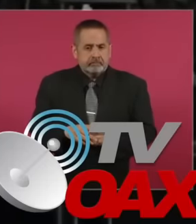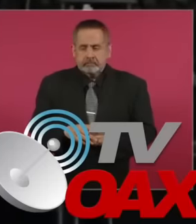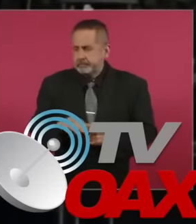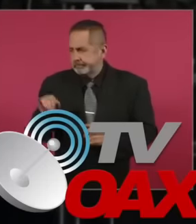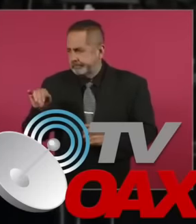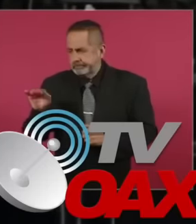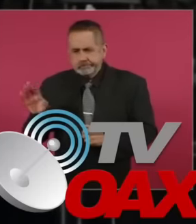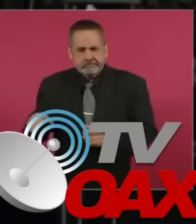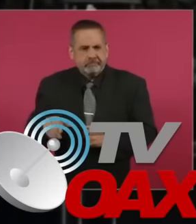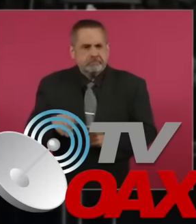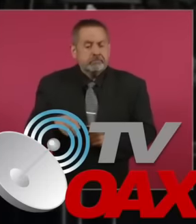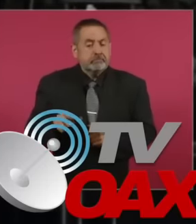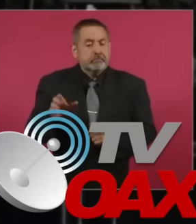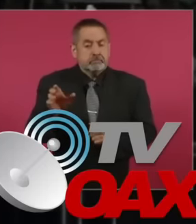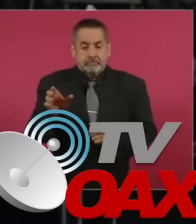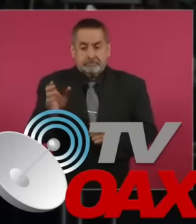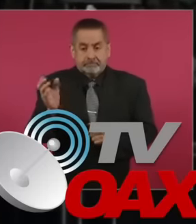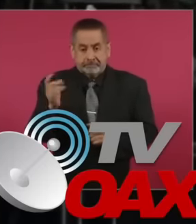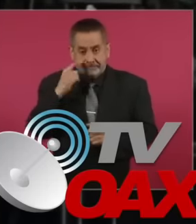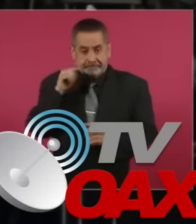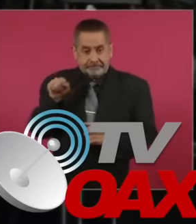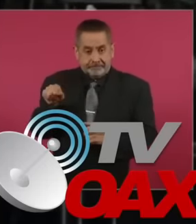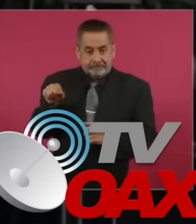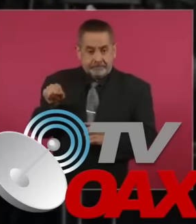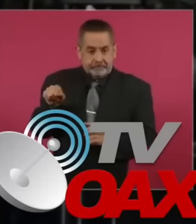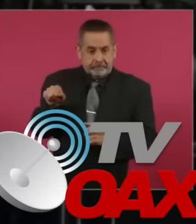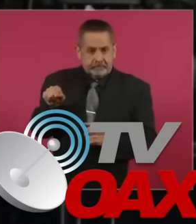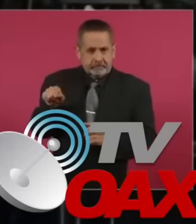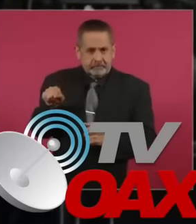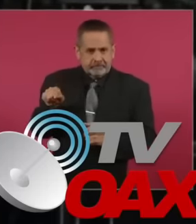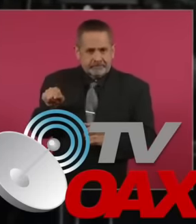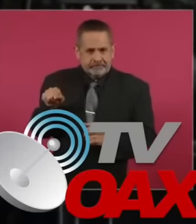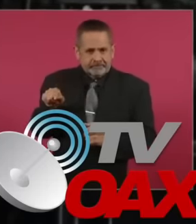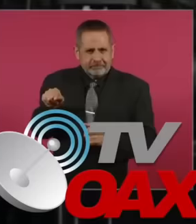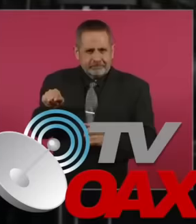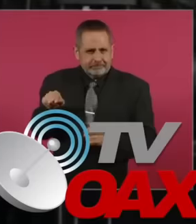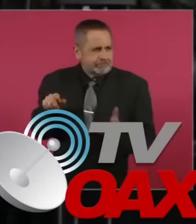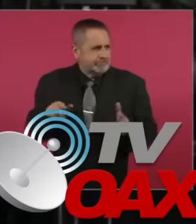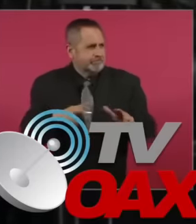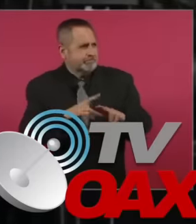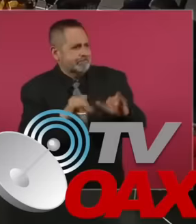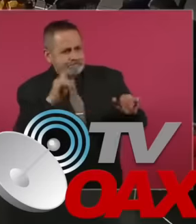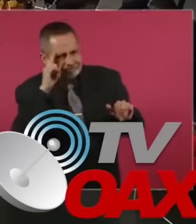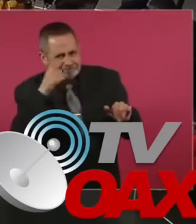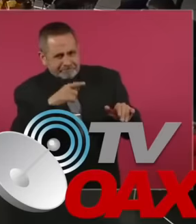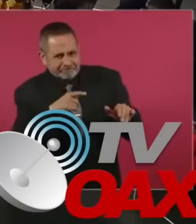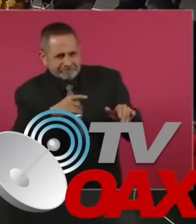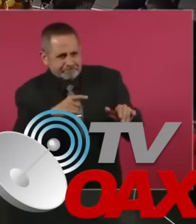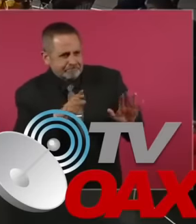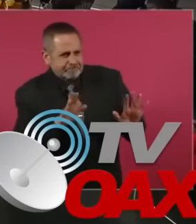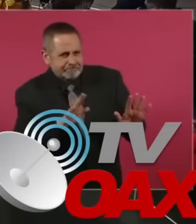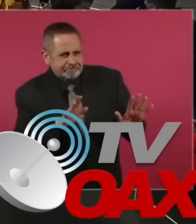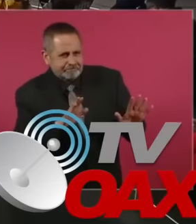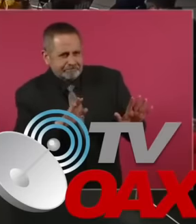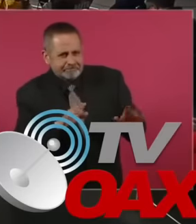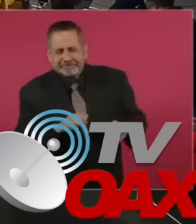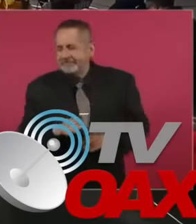sí, este tipo de productos, por ejemplo. Nadie se enojó. Sí, no, se.